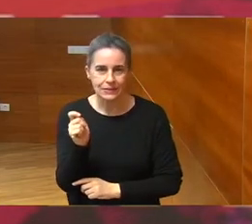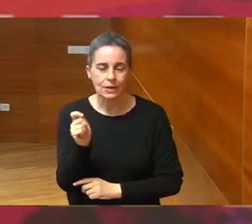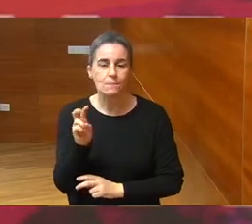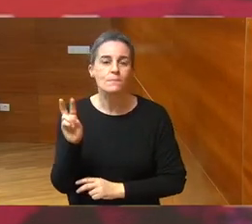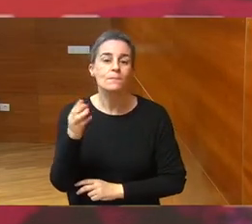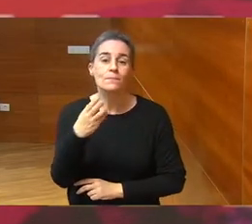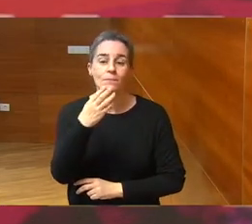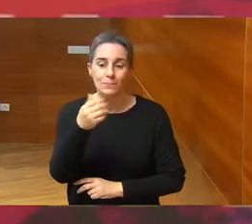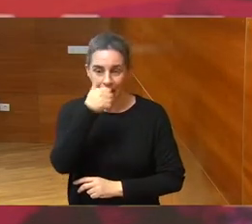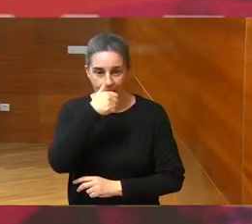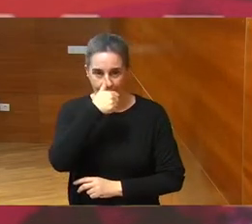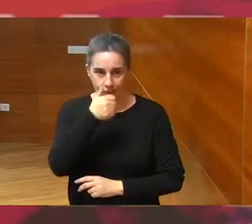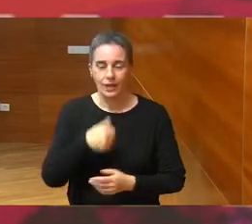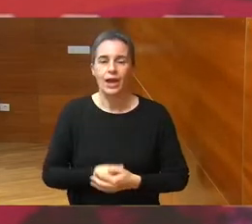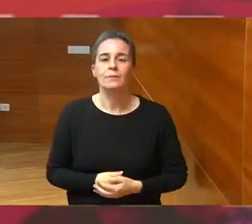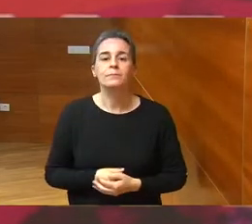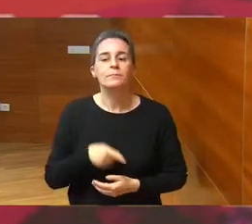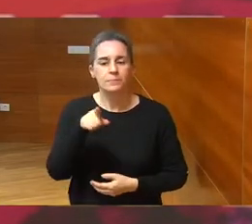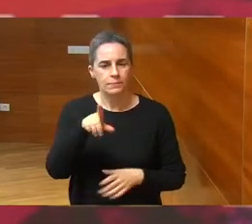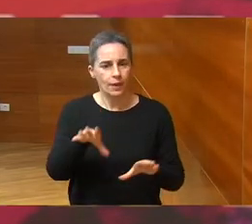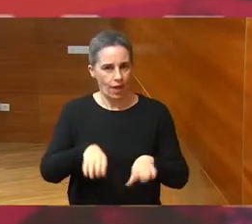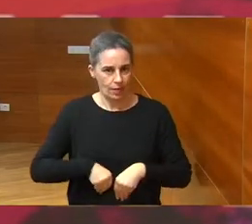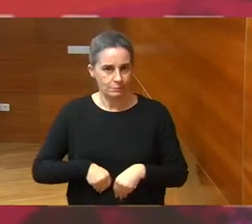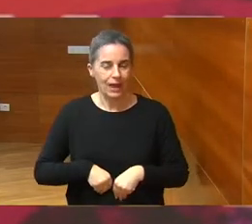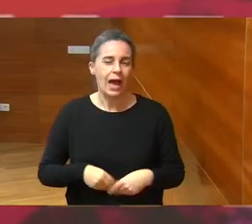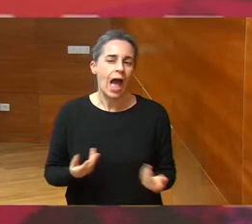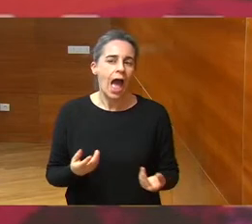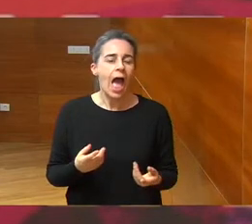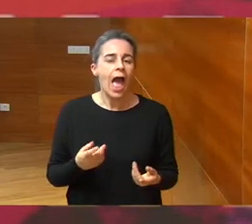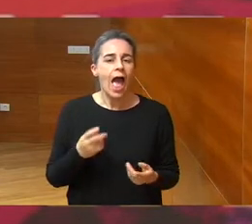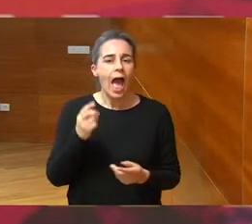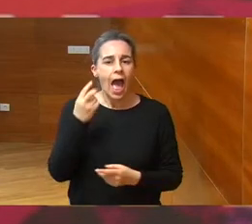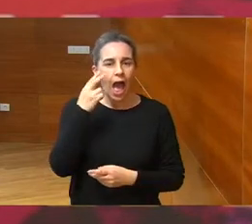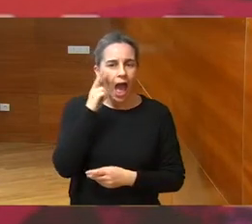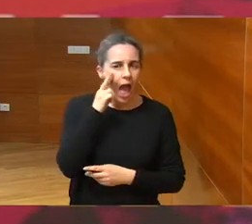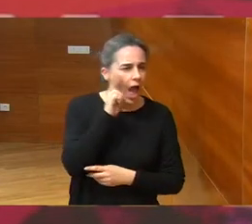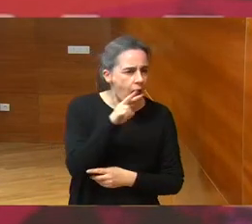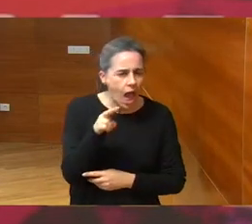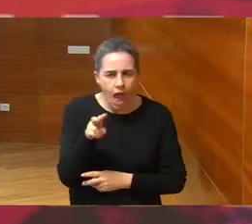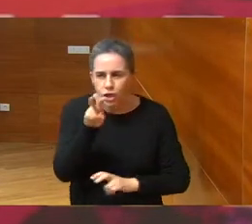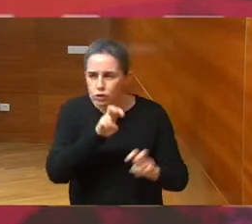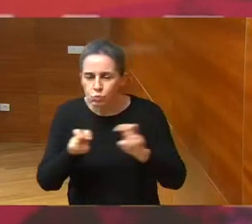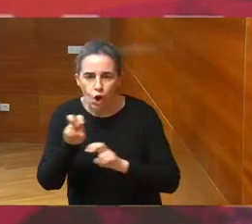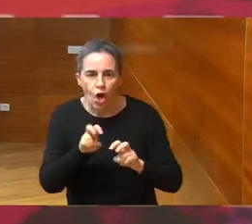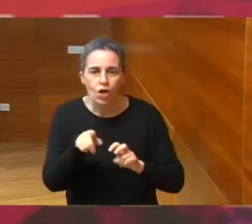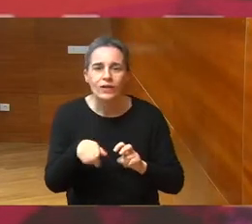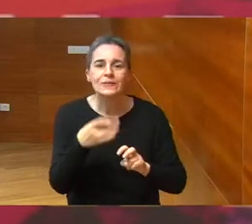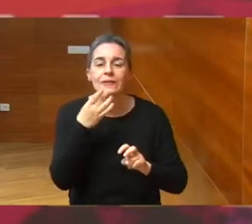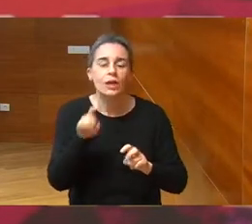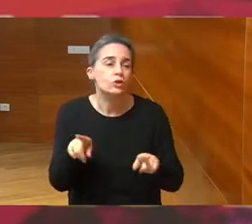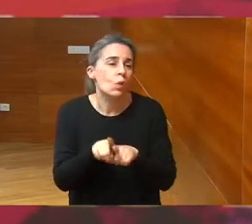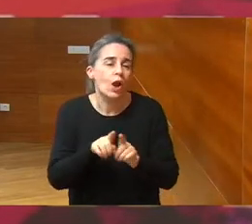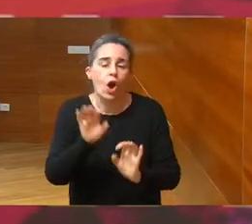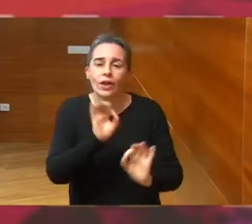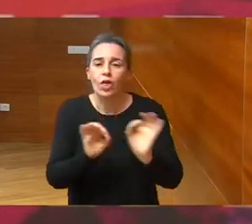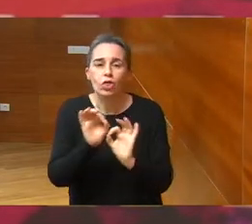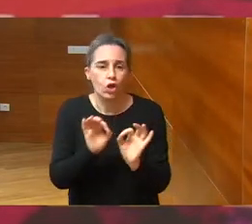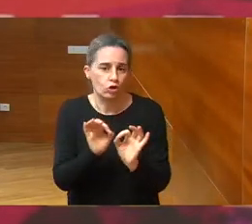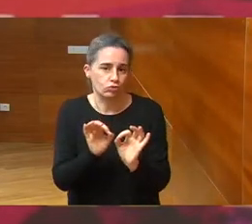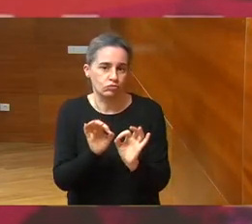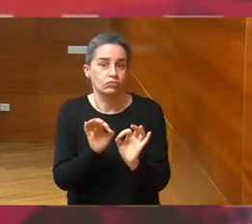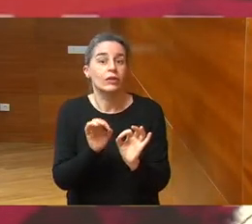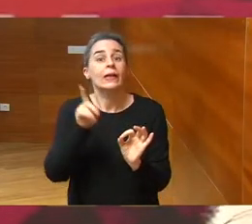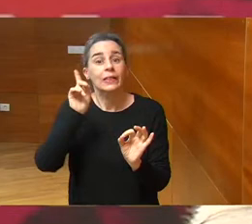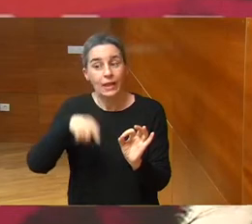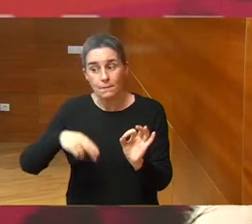eran organización así tipo como Boy Scouts también nada que participó opay Albino Patiño que